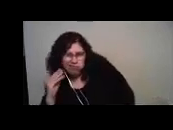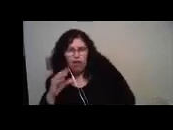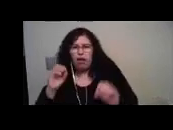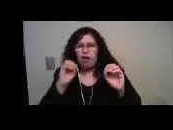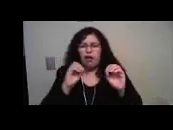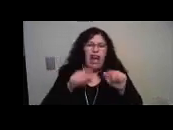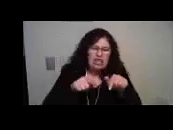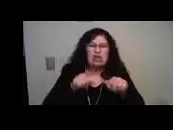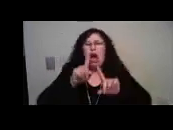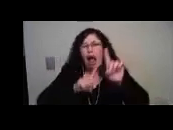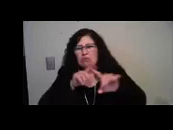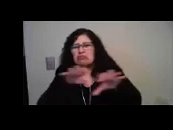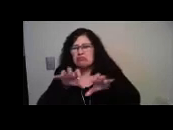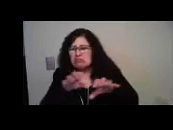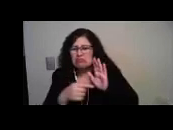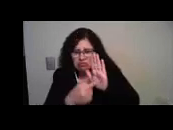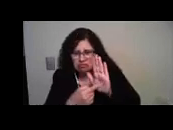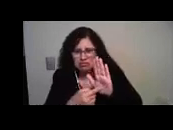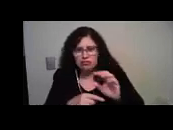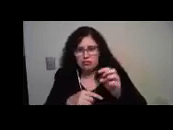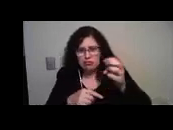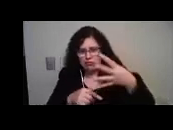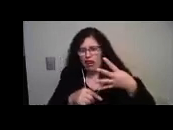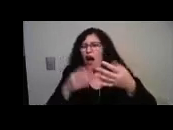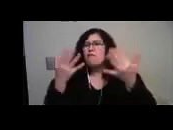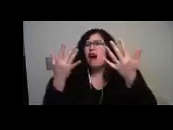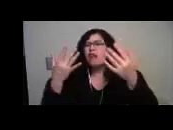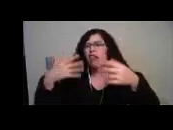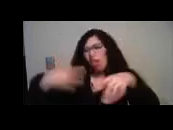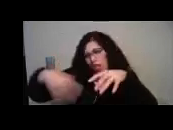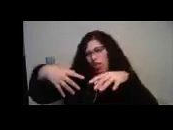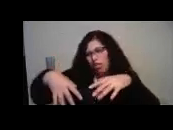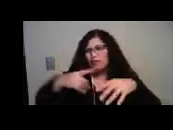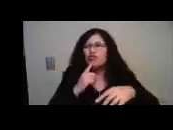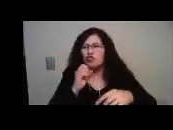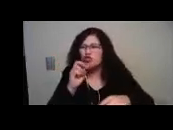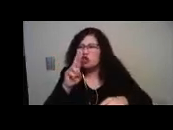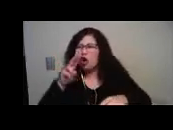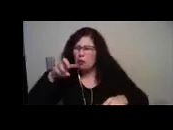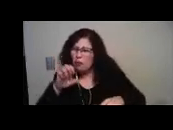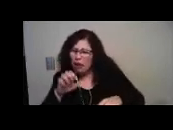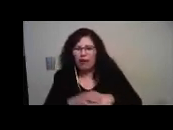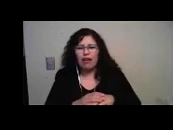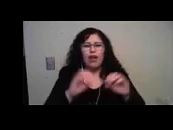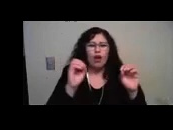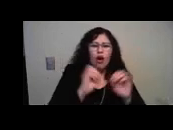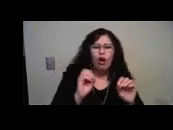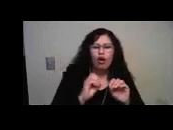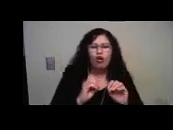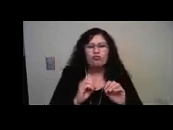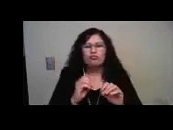¿ya? Es decir, no hay un compromiso tan grande de funciones generales, ¿ya?